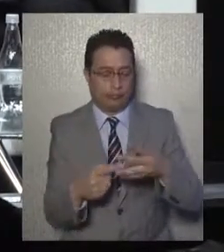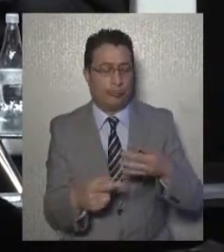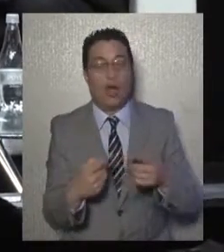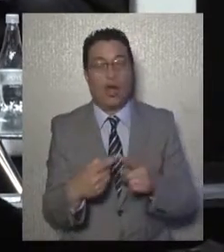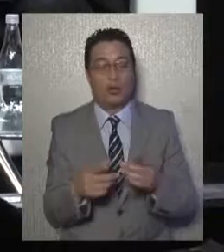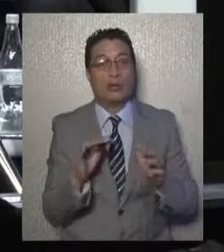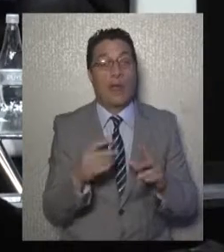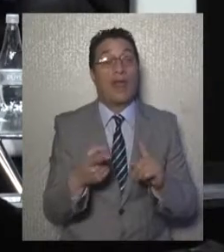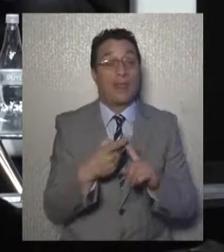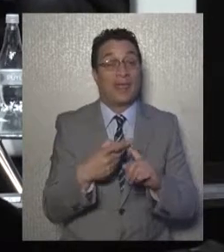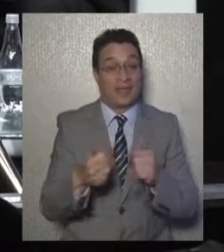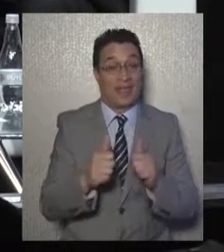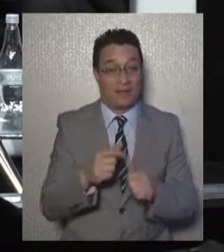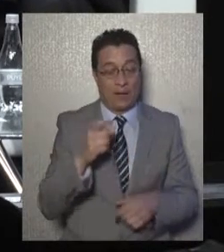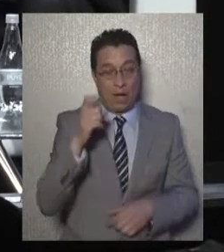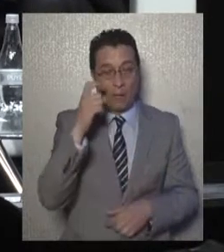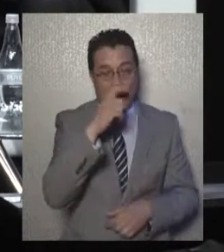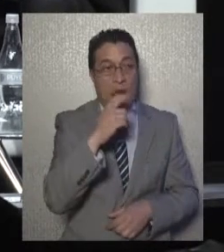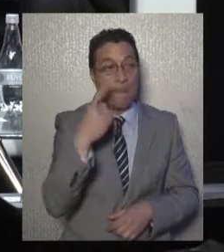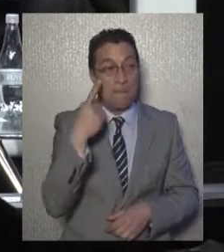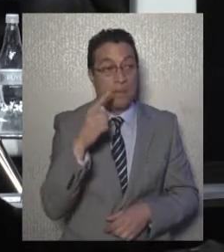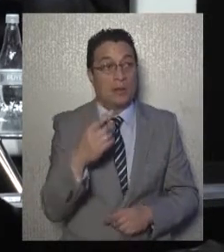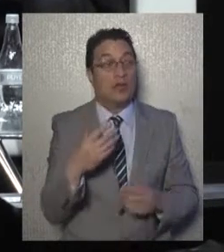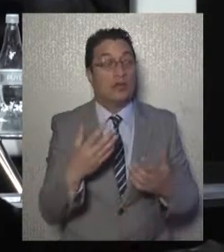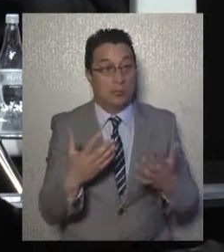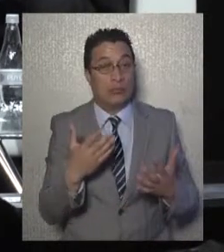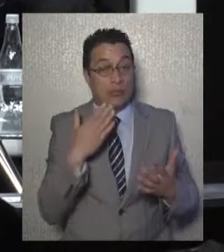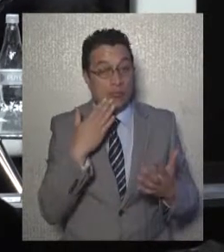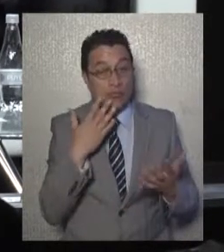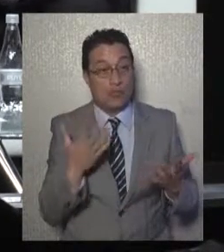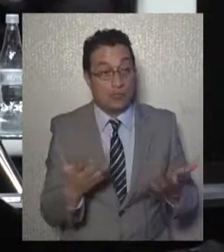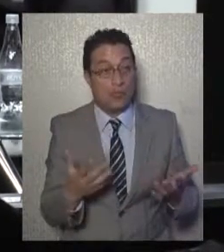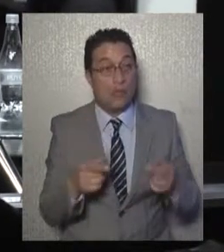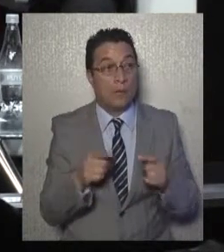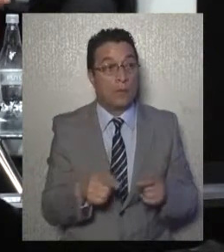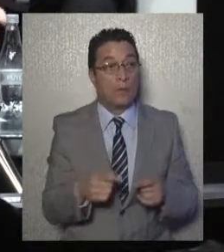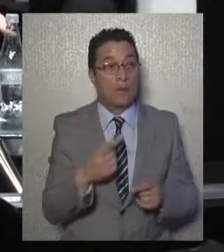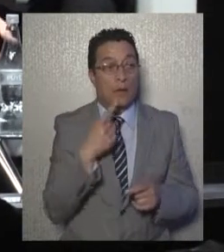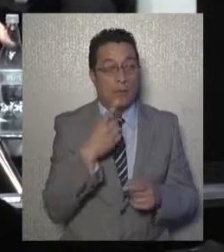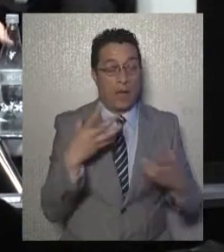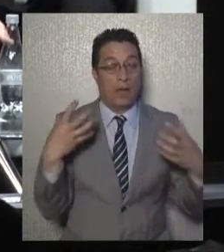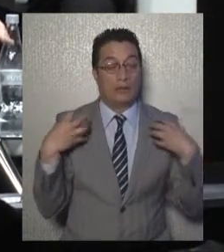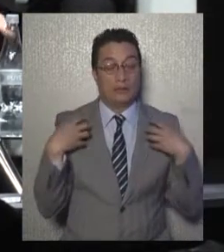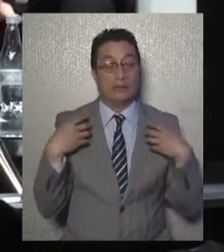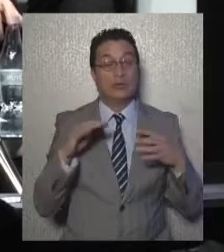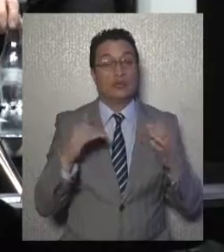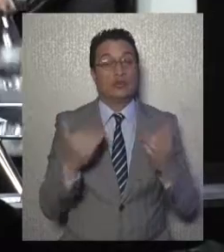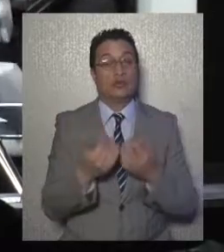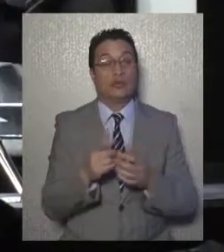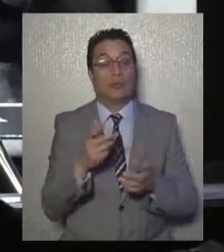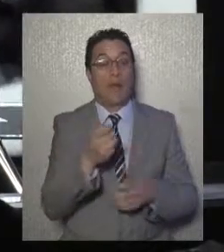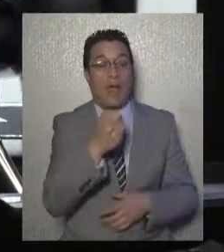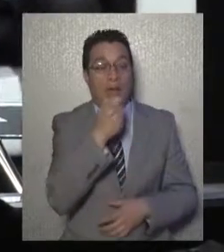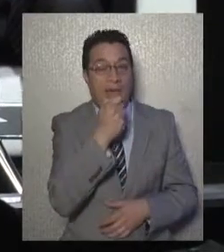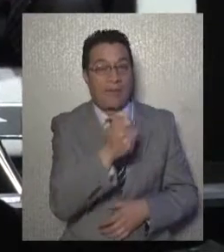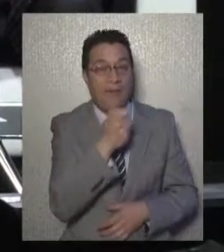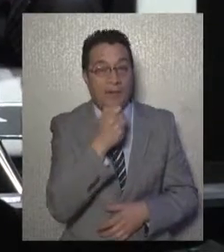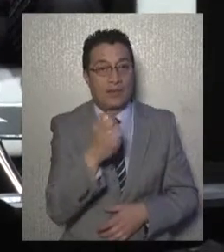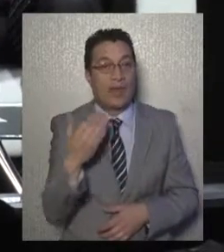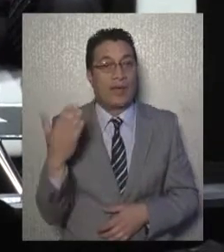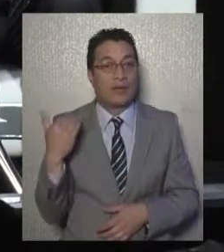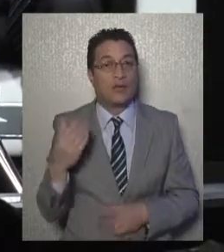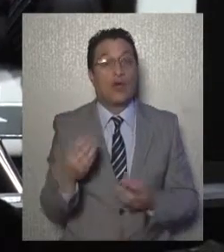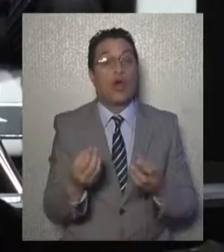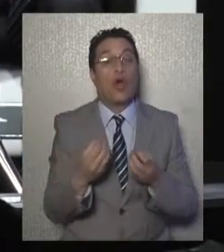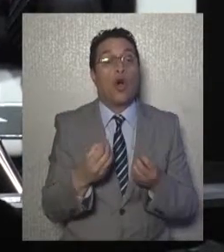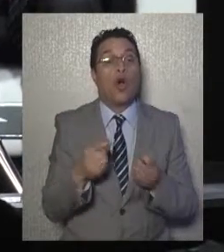Es un desafío complicado, pero bueno, se puede asumir, como decía Eduardo. Rafael, ya que no estamos haciendo cargo de cosas que salieron en las entrevistas anteriores, ¿cómo se